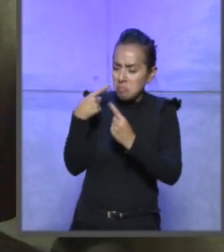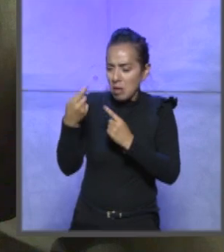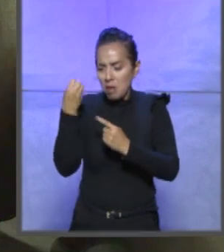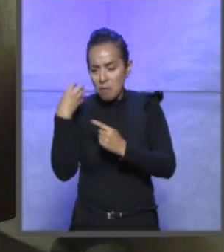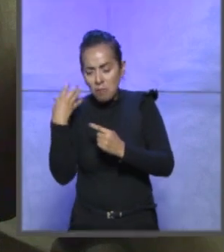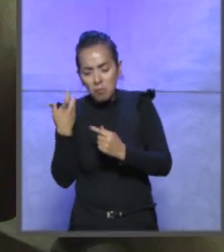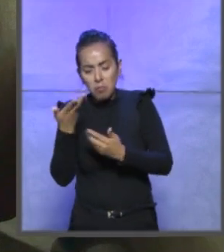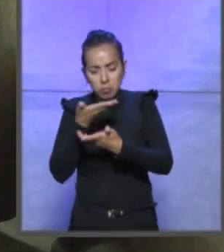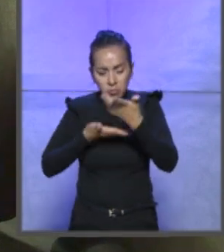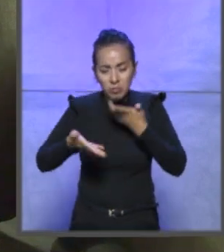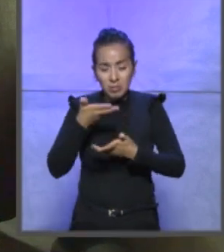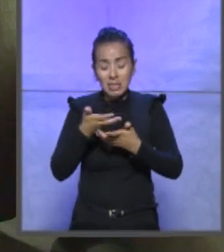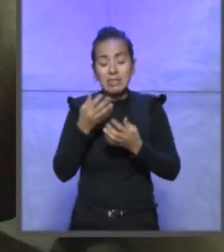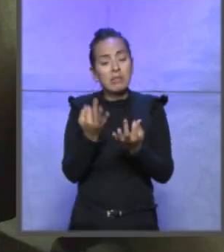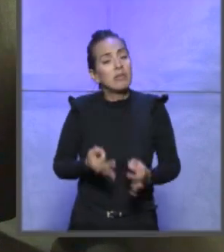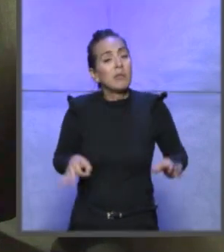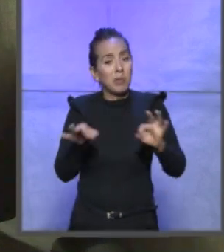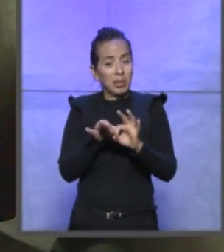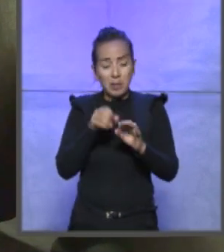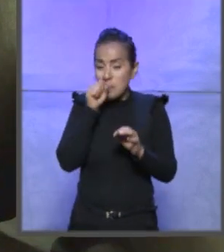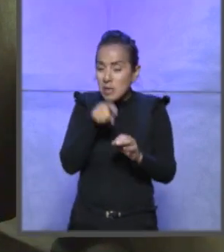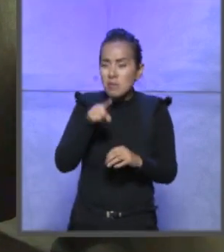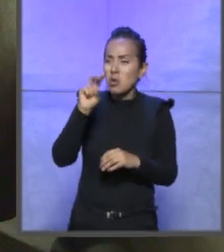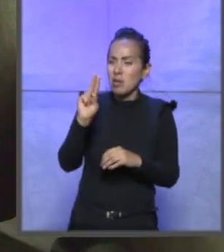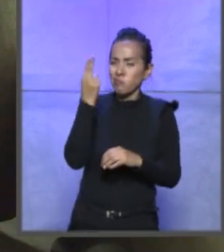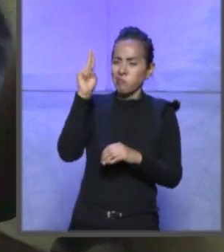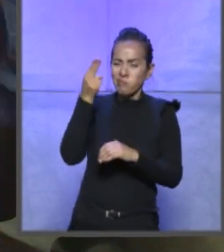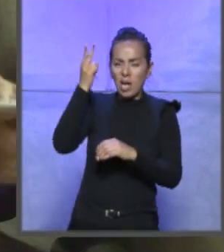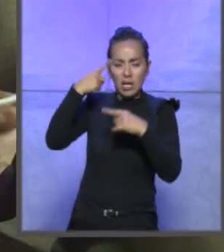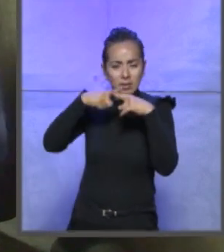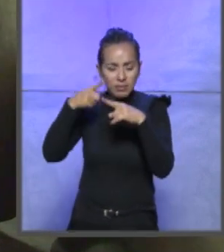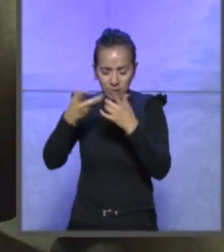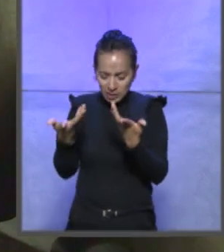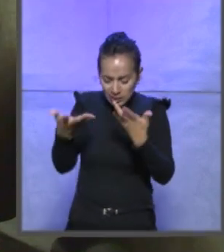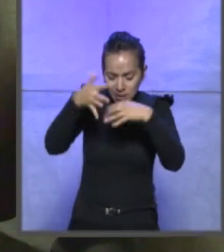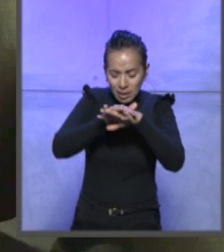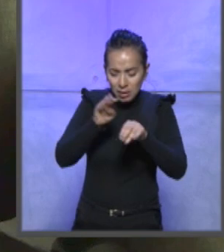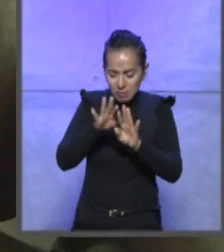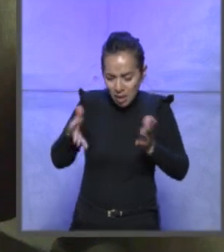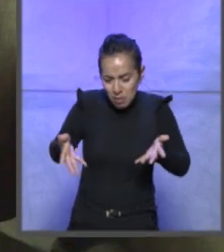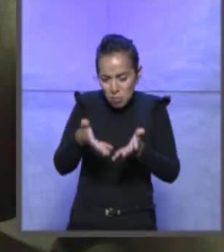es fundamental que las universidades se integren y promuevan este